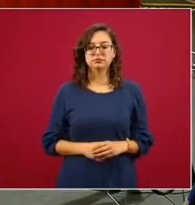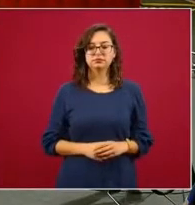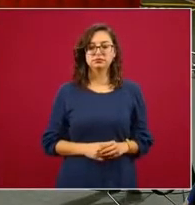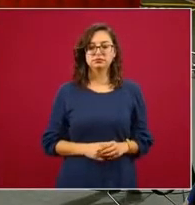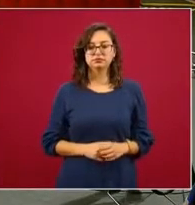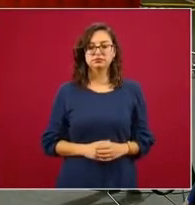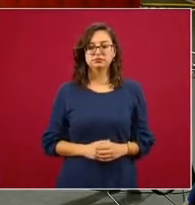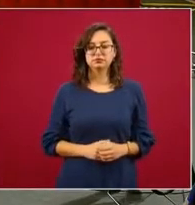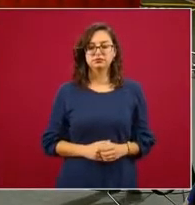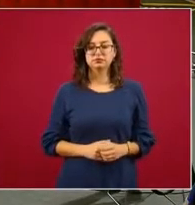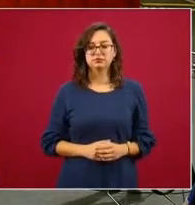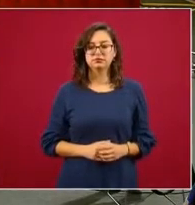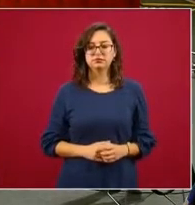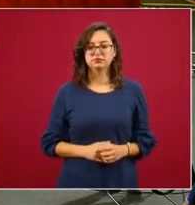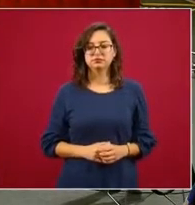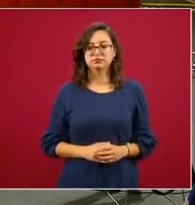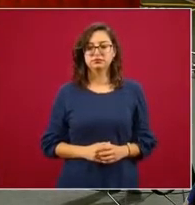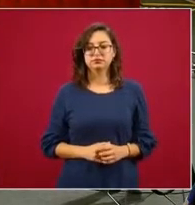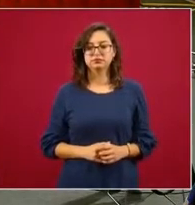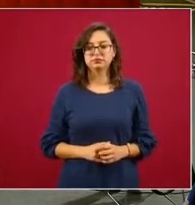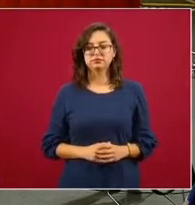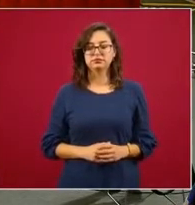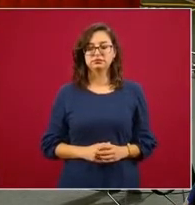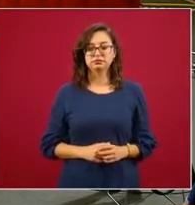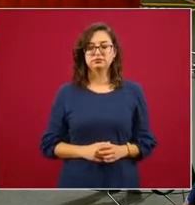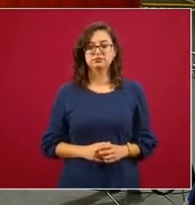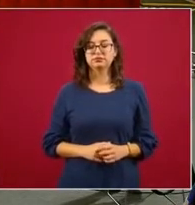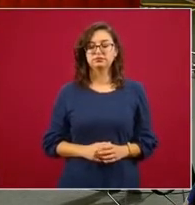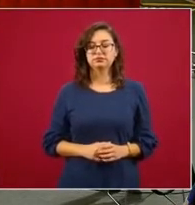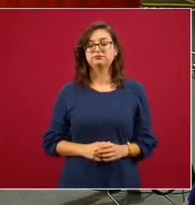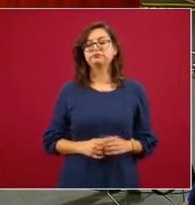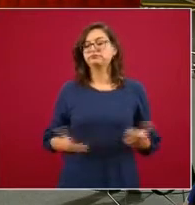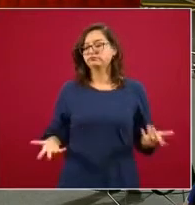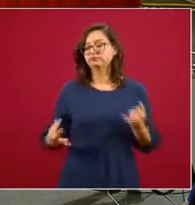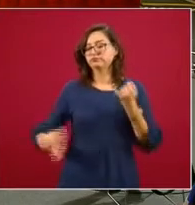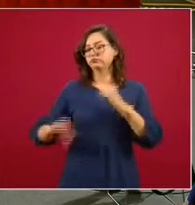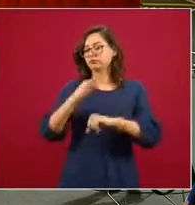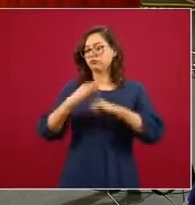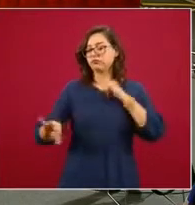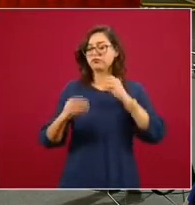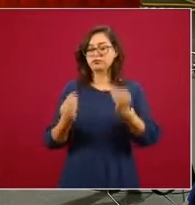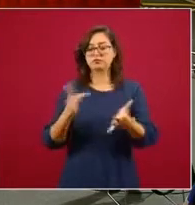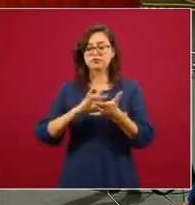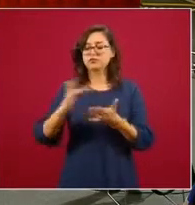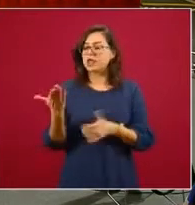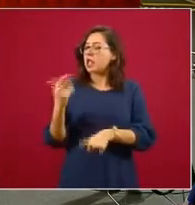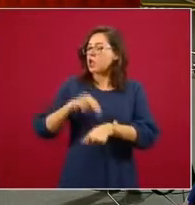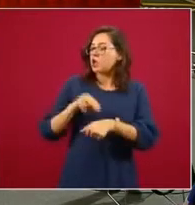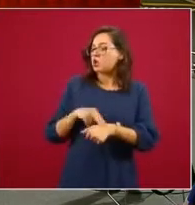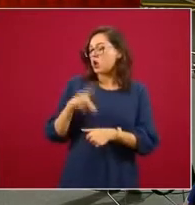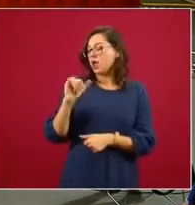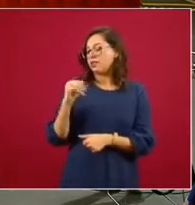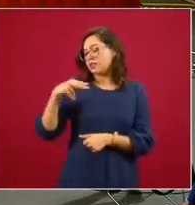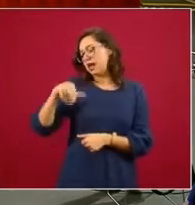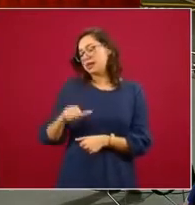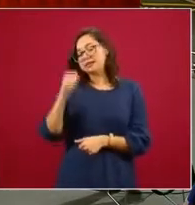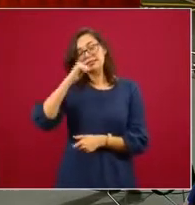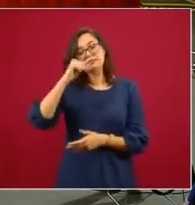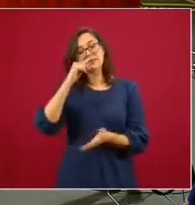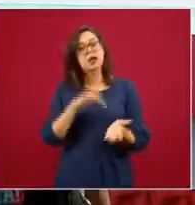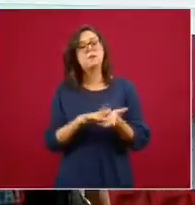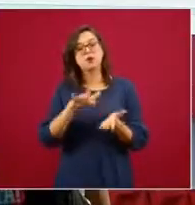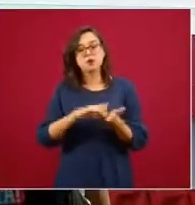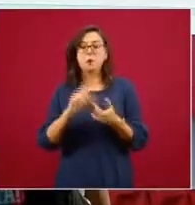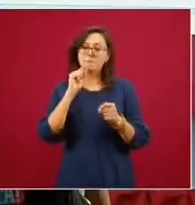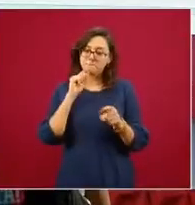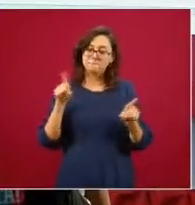Sí, pueden regresar a la diapositiva, por favor. Justo para terminar, agradecerle mucho a la doctora Diana por todo el apoyo que ha brindado y coincidir justo en lo